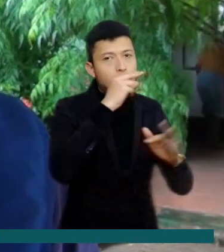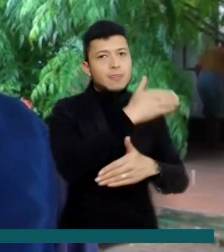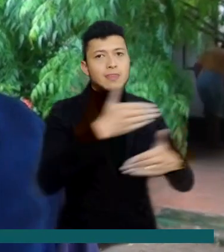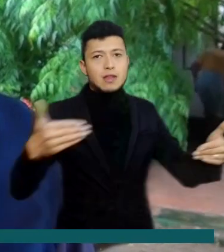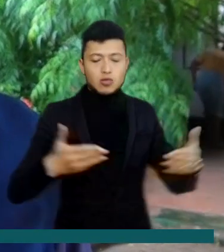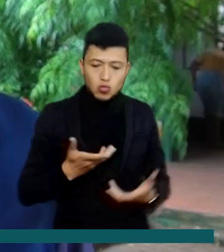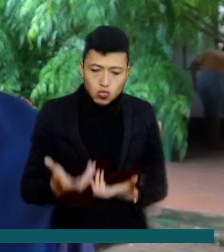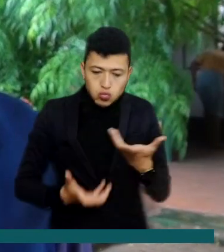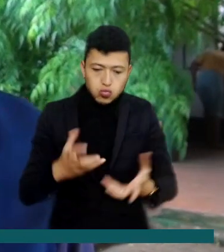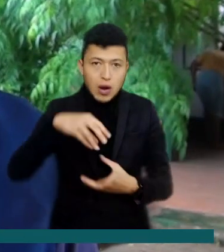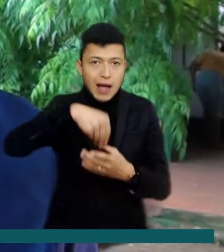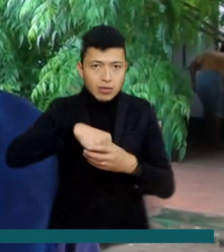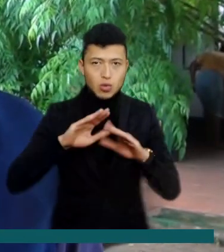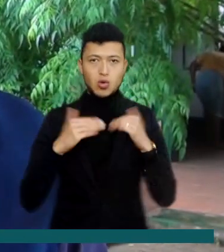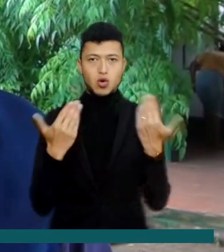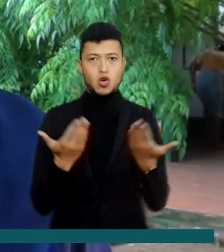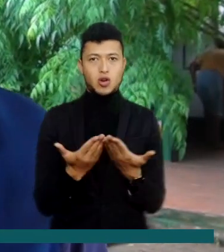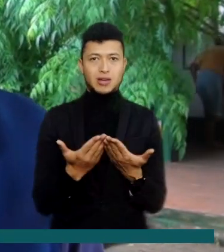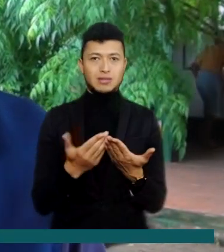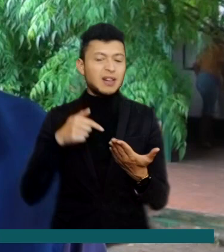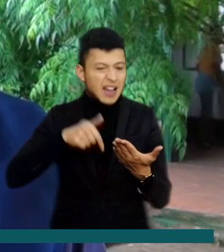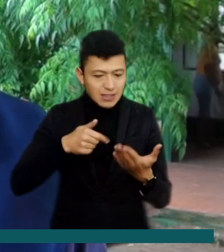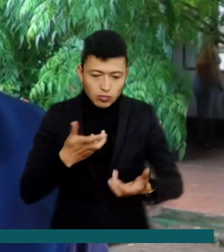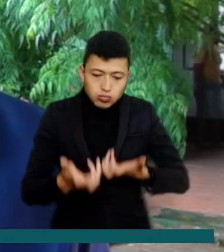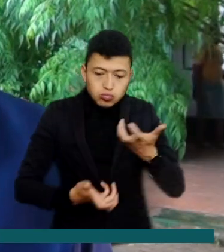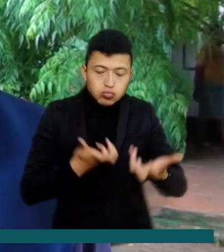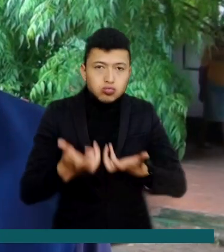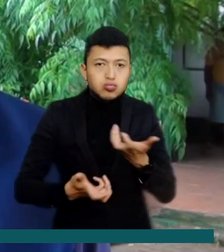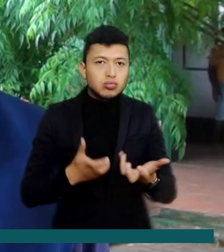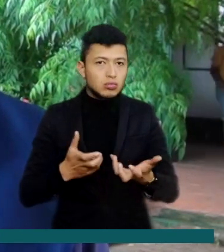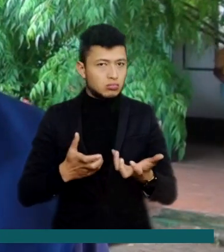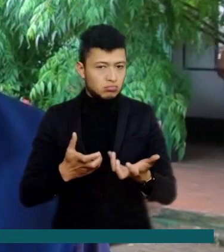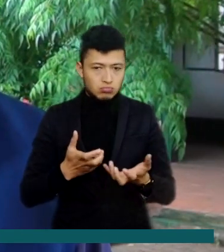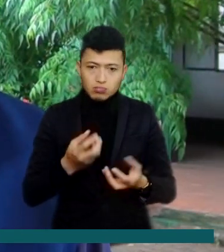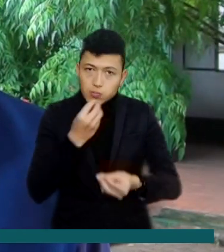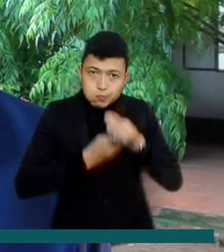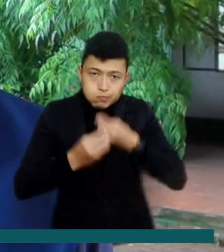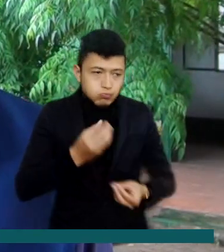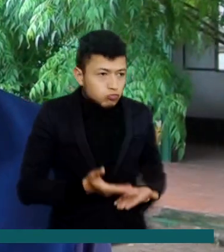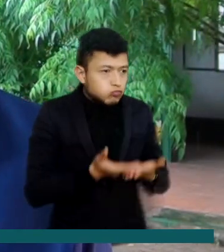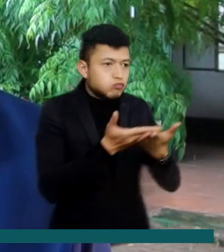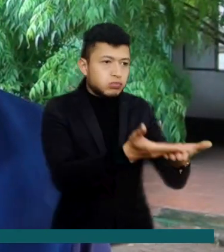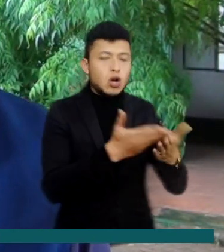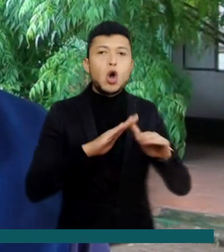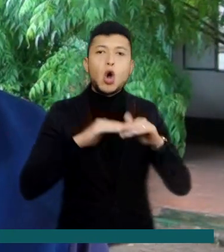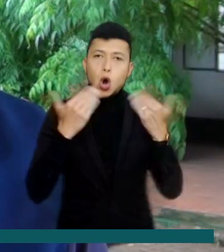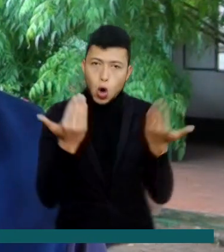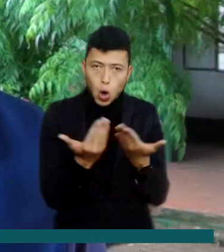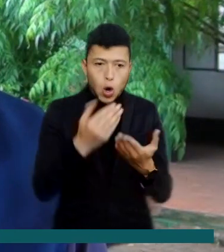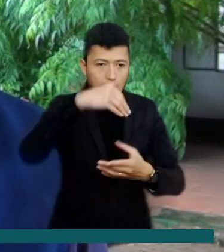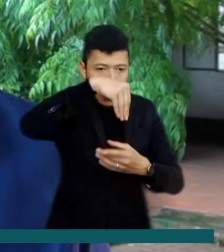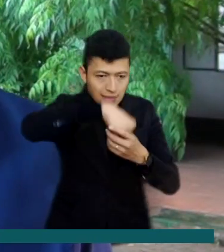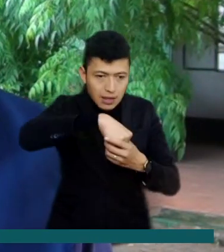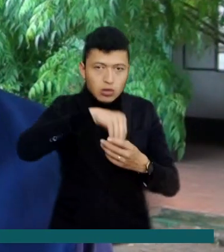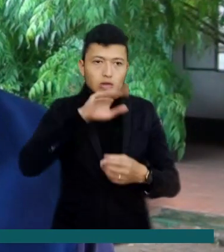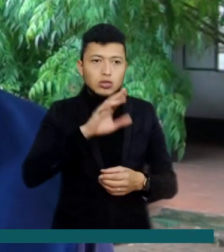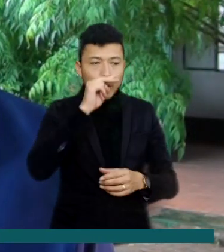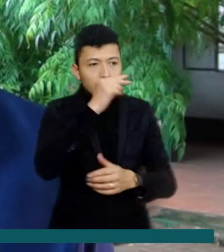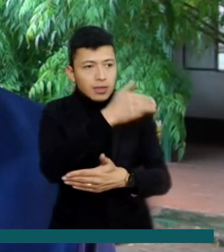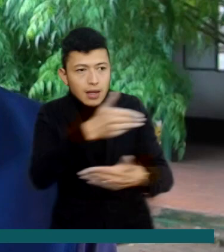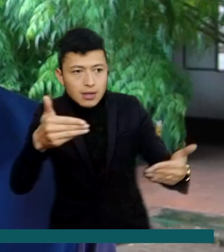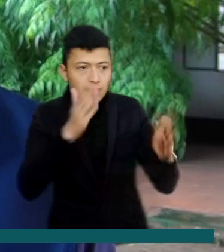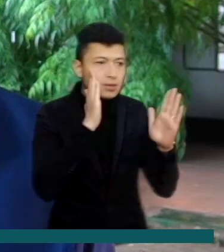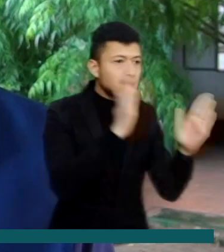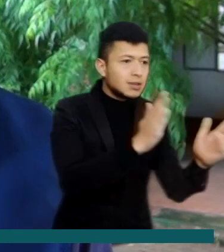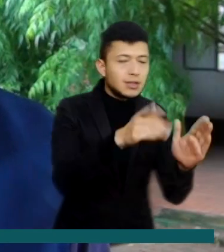con el PAE, ración preparada en sitio. ¿Qué significa esto? Que se les va a preparar el complemento alimentario en la institución educativa a los